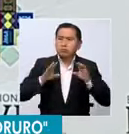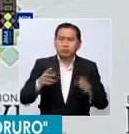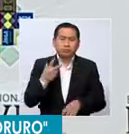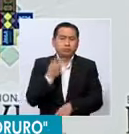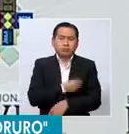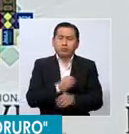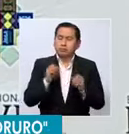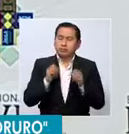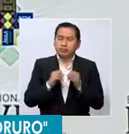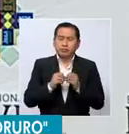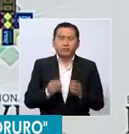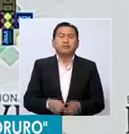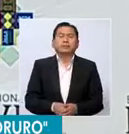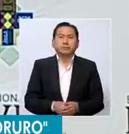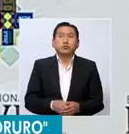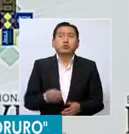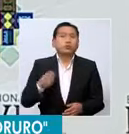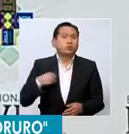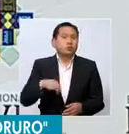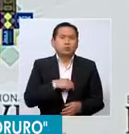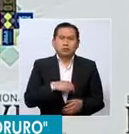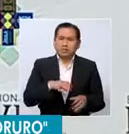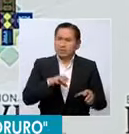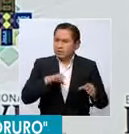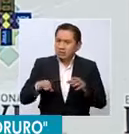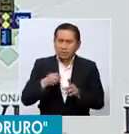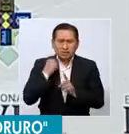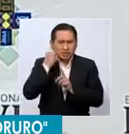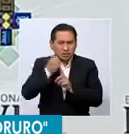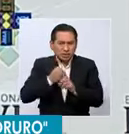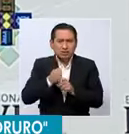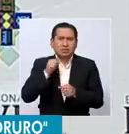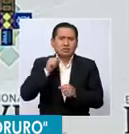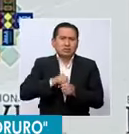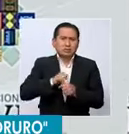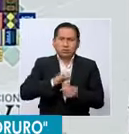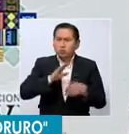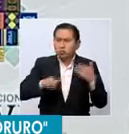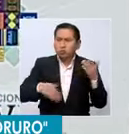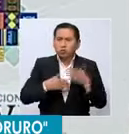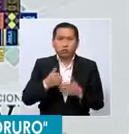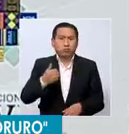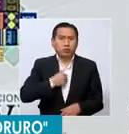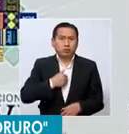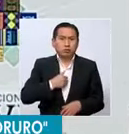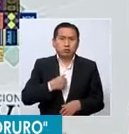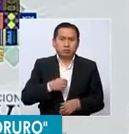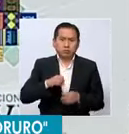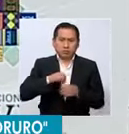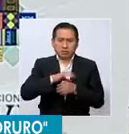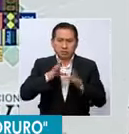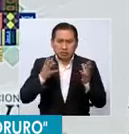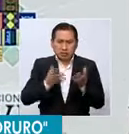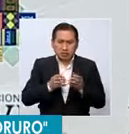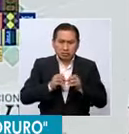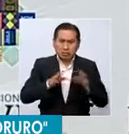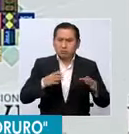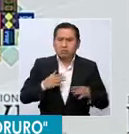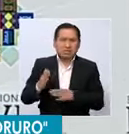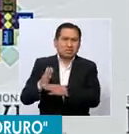masiva estamos haciendo todos los esfuerzos que están a nuestro alcance para contener esta pandemia pero